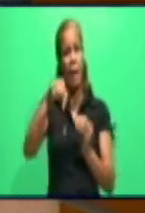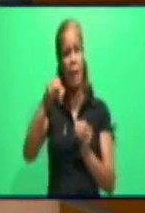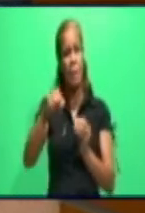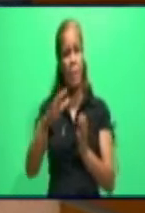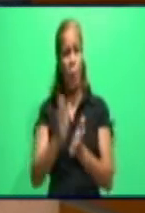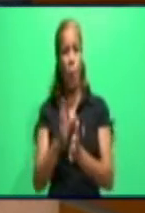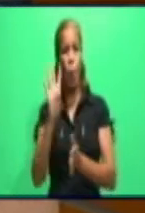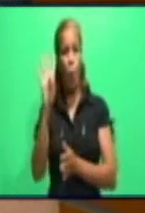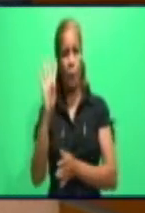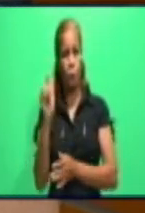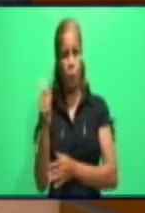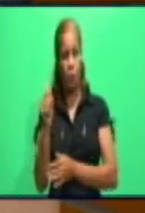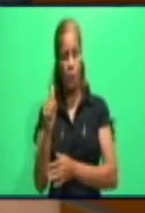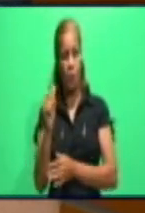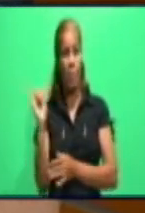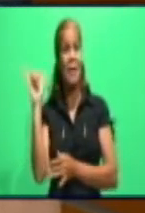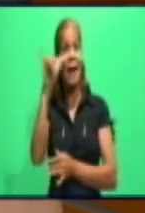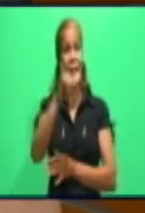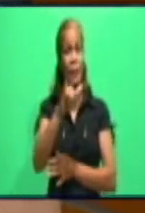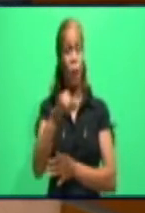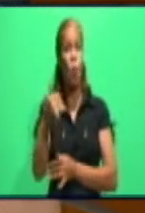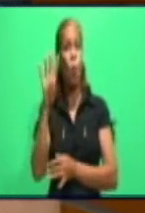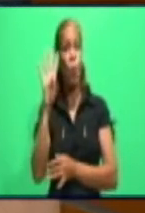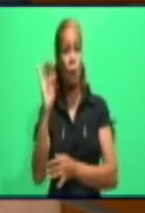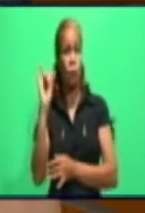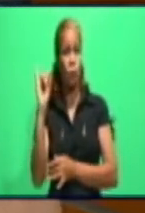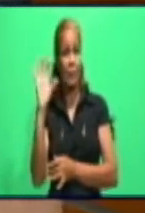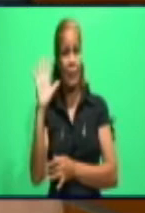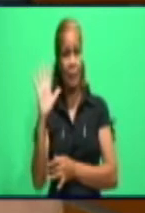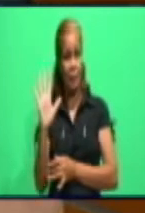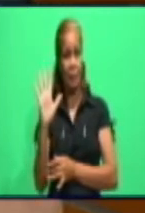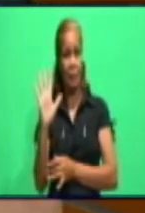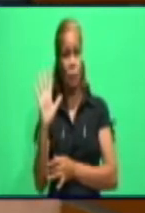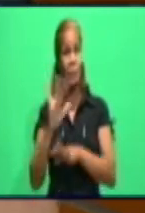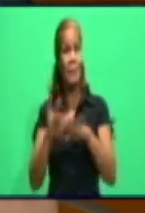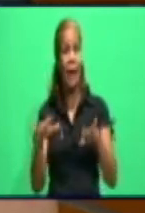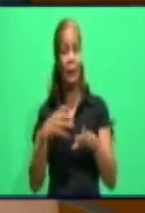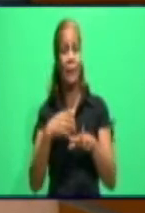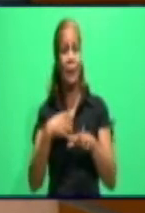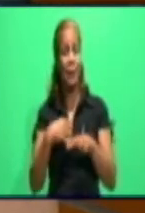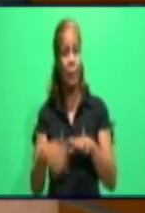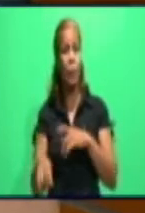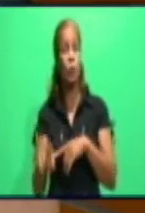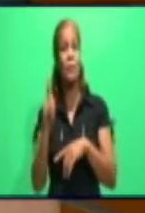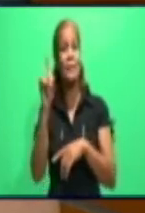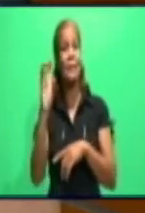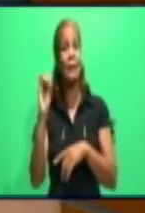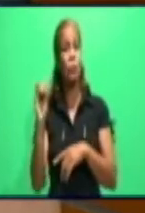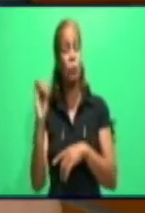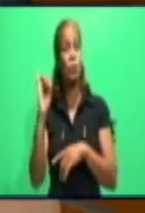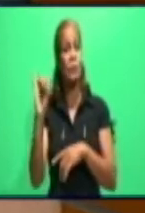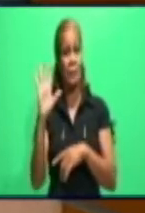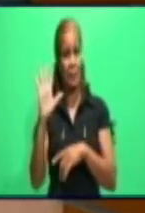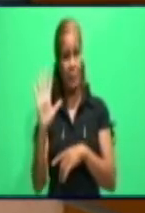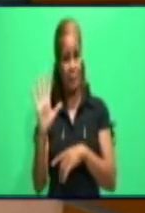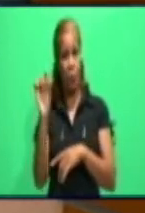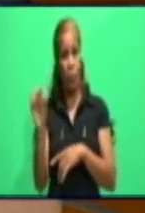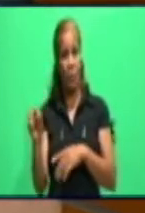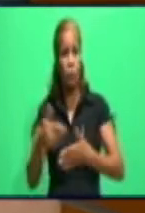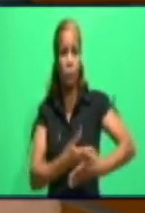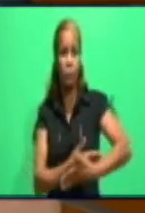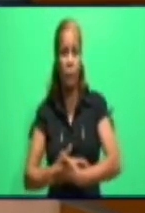viajeros 195 y ya tenemos 151 pacientes en edad pediátrica confirmados a la cob y en las